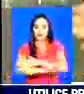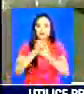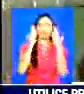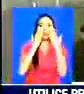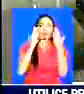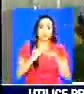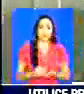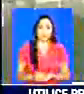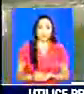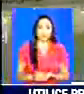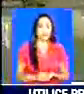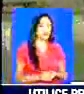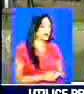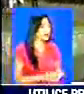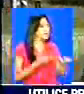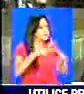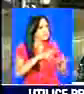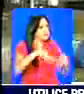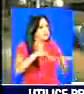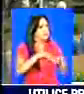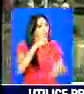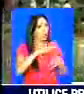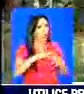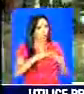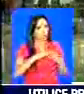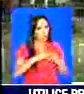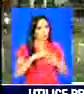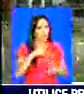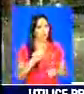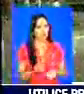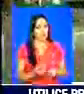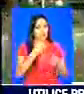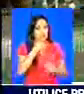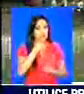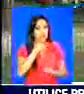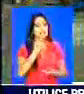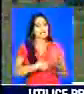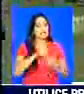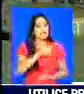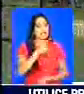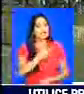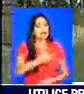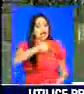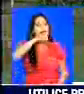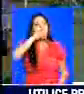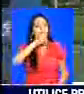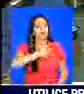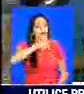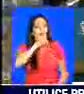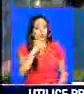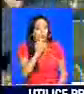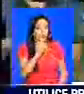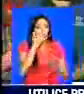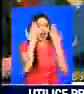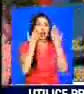Algo que también tenemos y uno de nuestros compañeros de la unidad también tiene es la hidratación, no solo de la piel, sino también